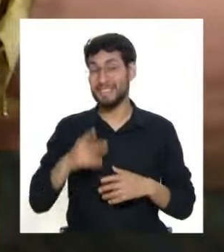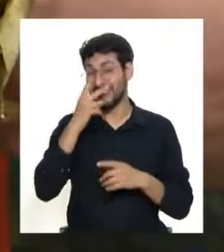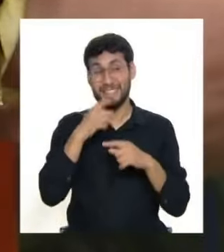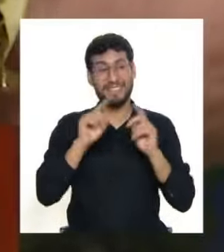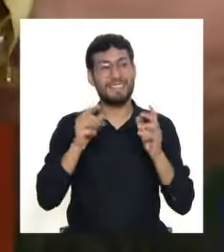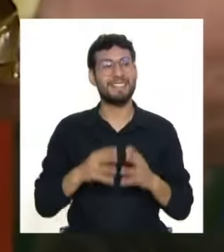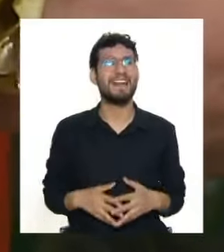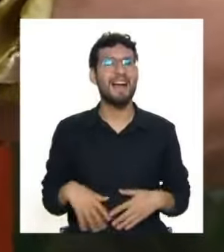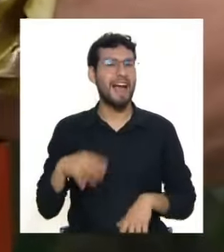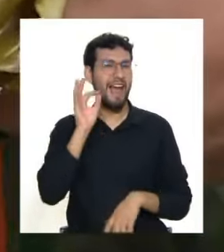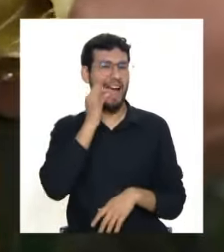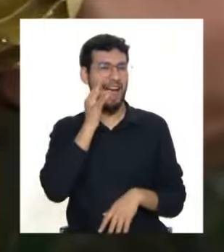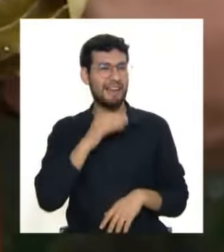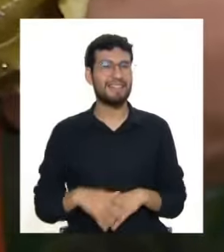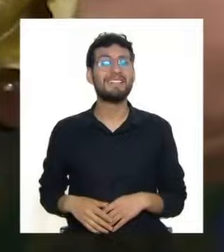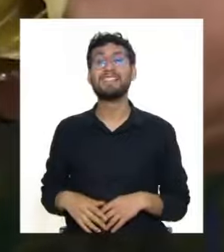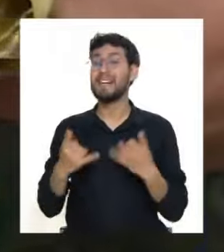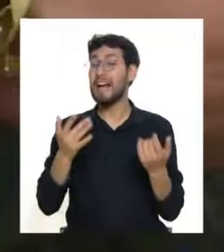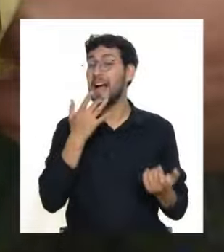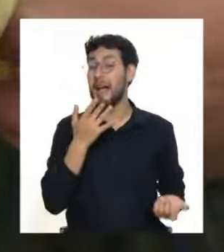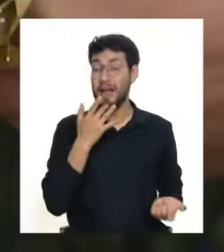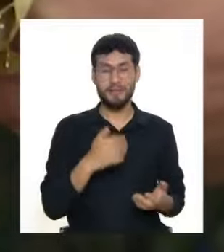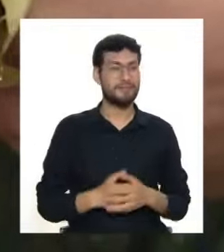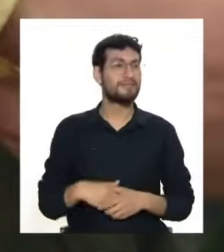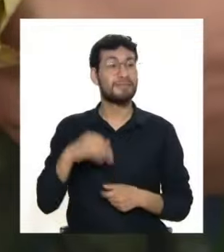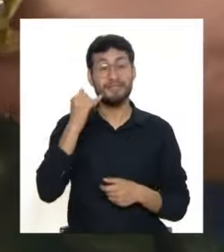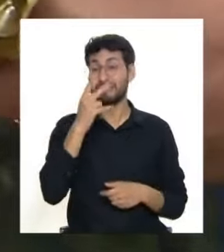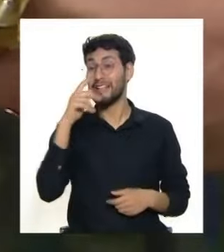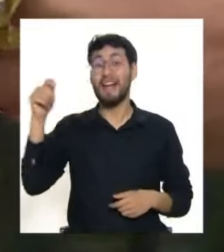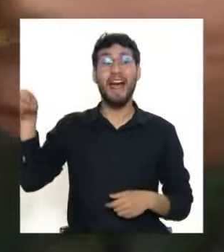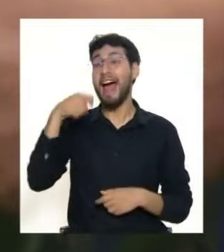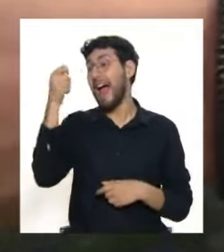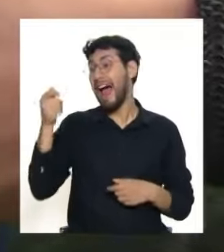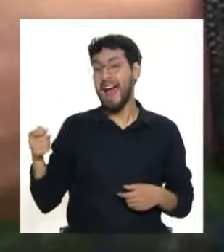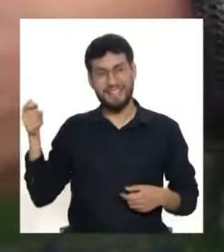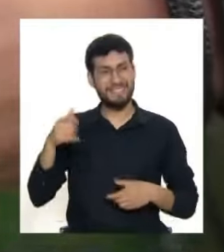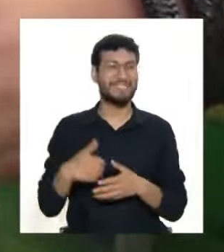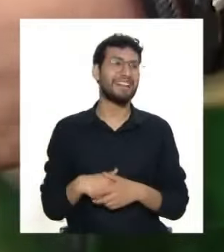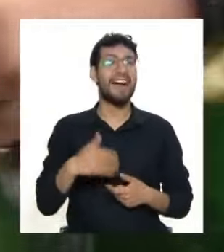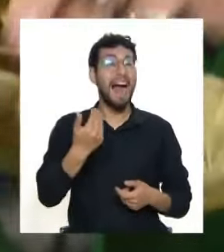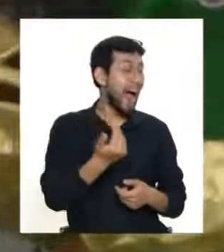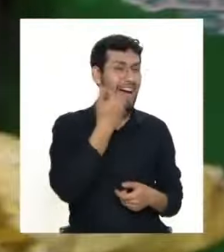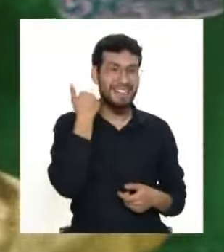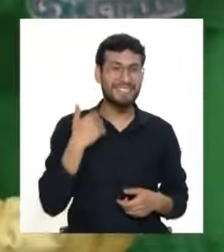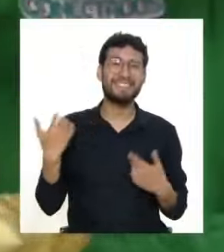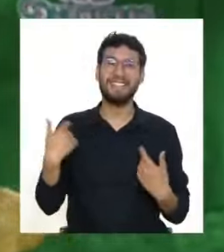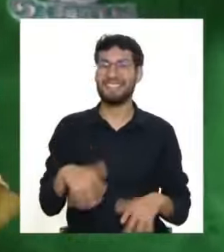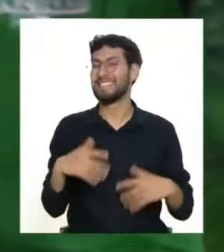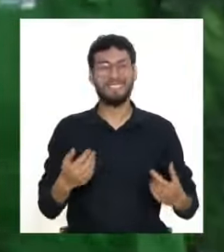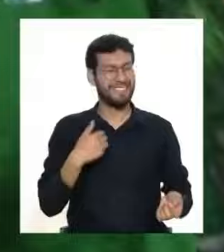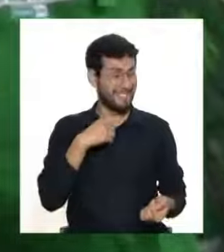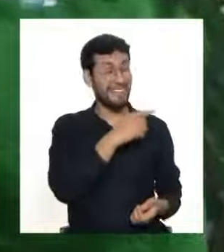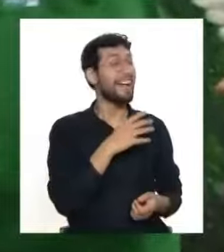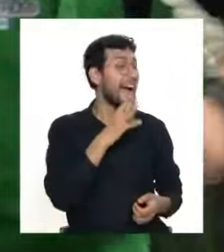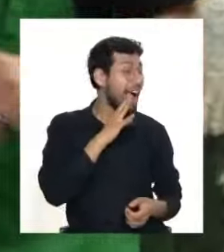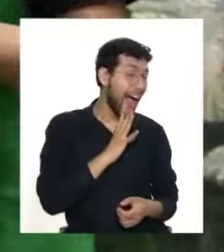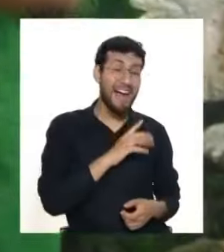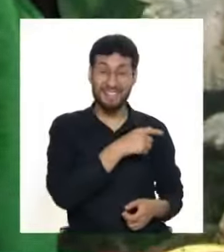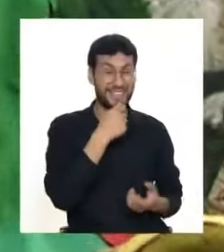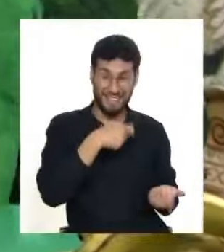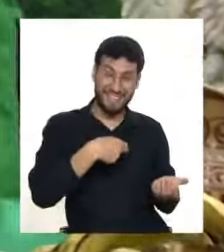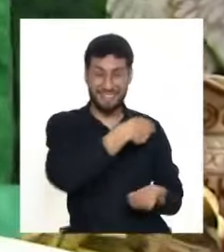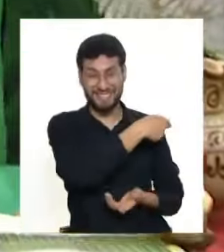es diferente. Qué mira, rico, ¿eh? Huele rico. Y el sabor también. Ya estás mirando. Ya, ya de frente, yo una vez. Ya le he visto, ya que está queriendo